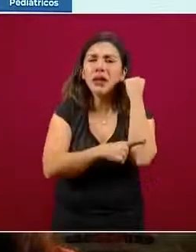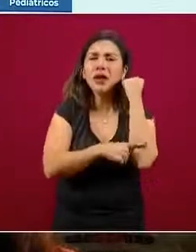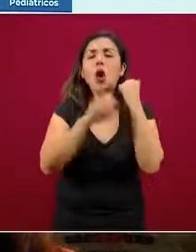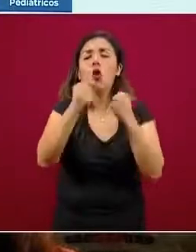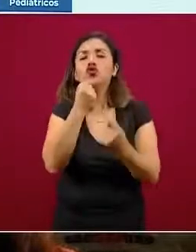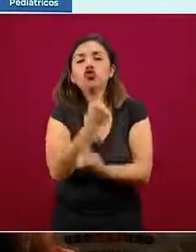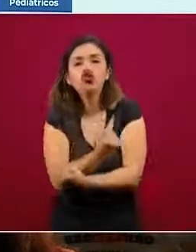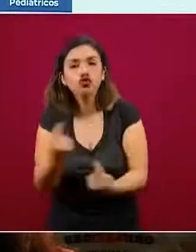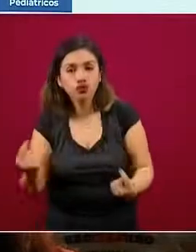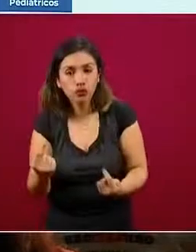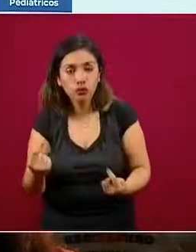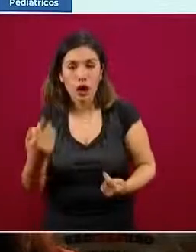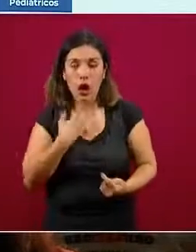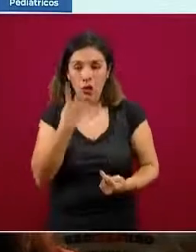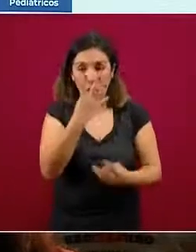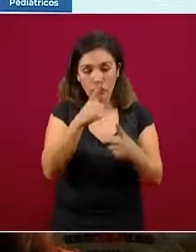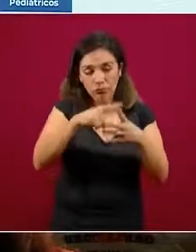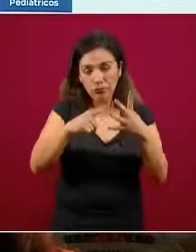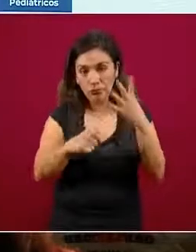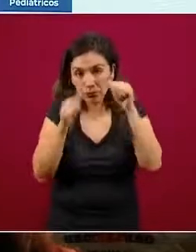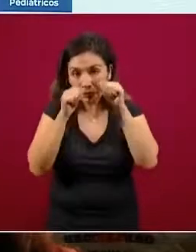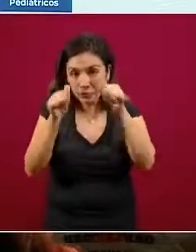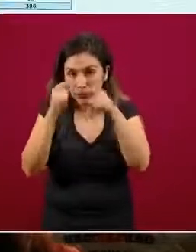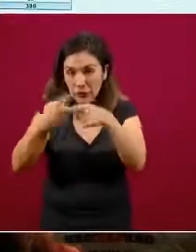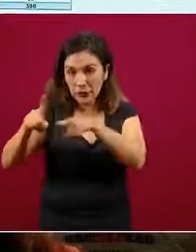pacientes pediátricos. Por favor, ¿me dan la siguiente?